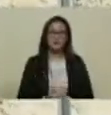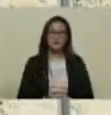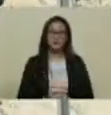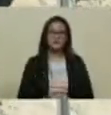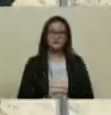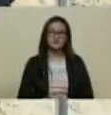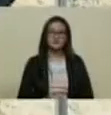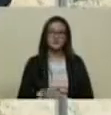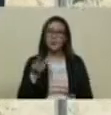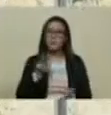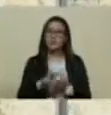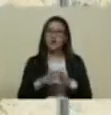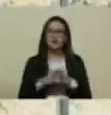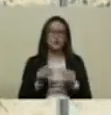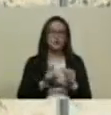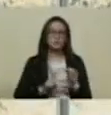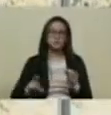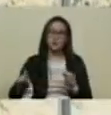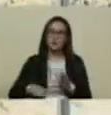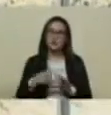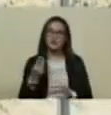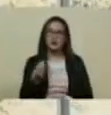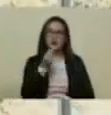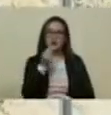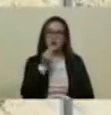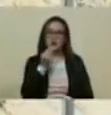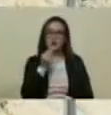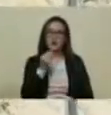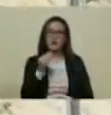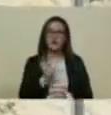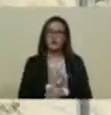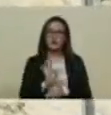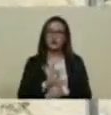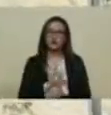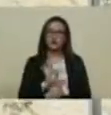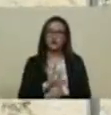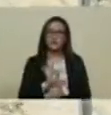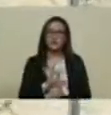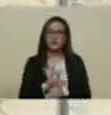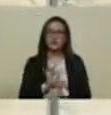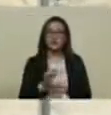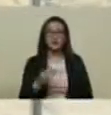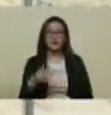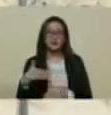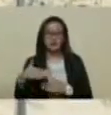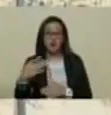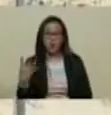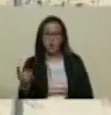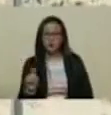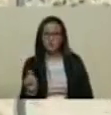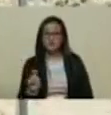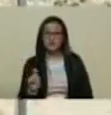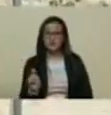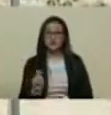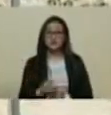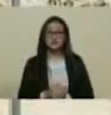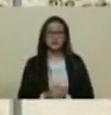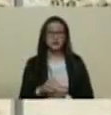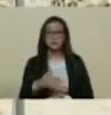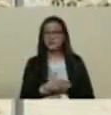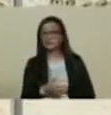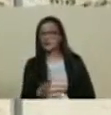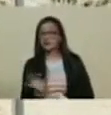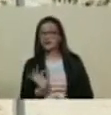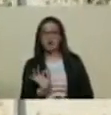Le voy a aprobar todos los recursos para el funcionamiento del primer cuatrimestre del año. Que no se retarde